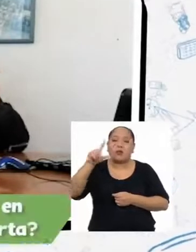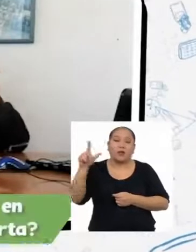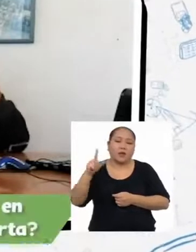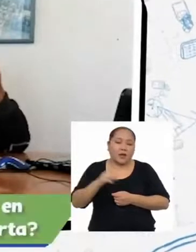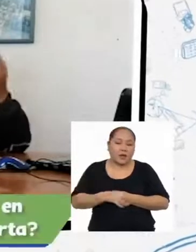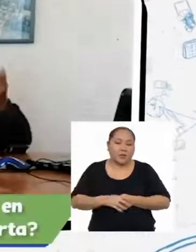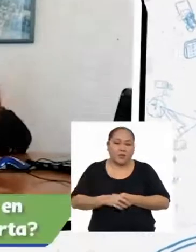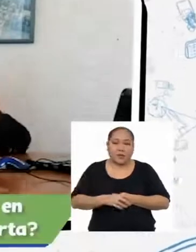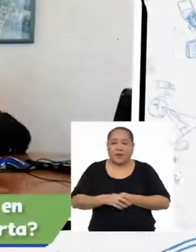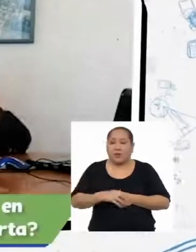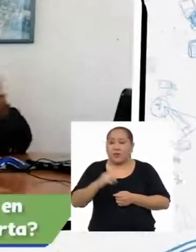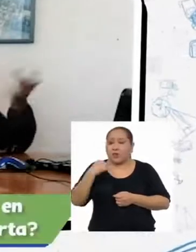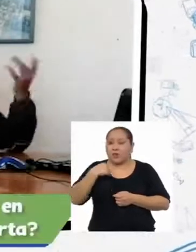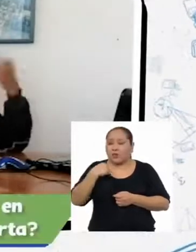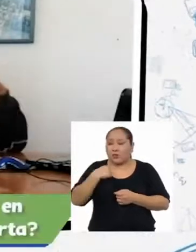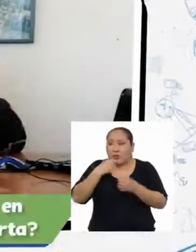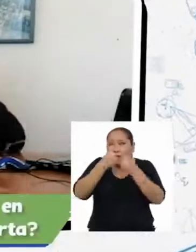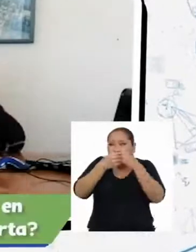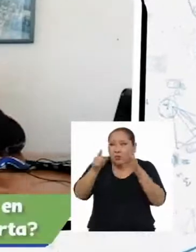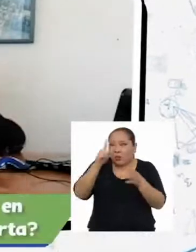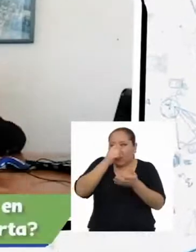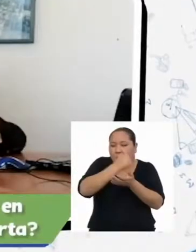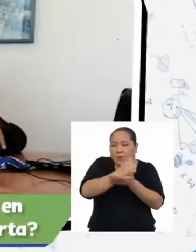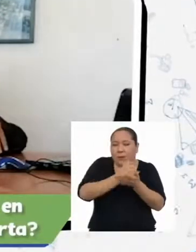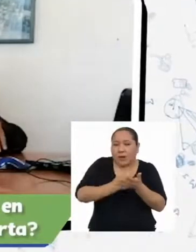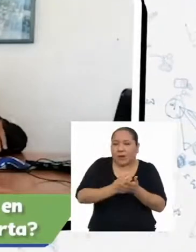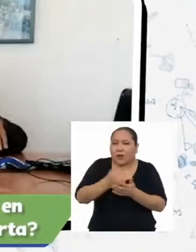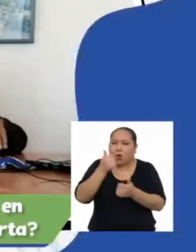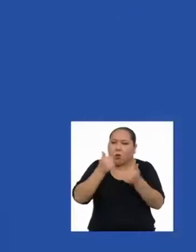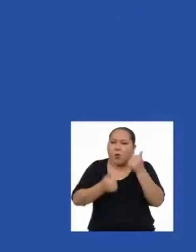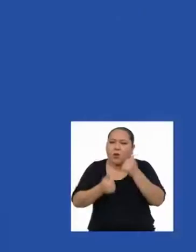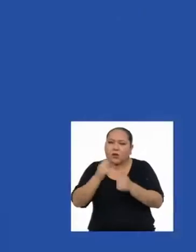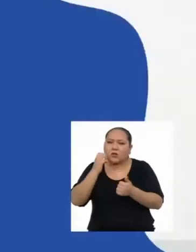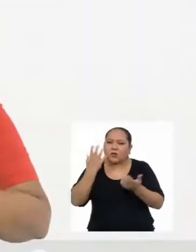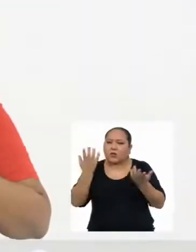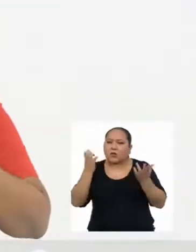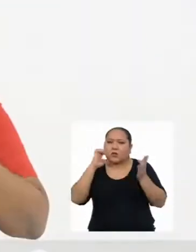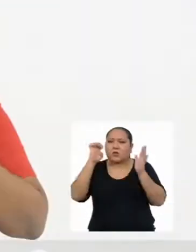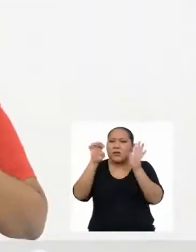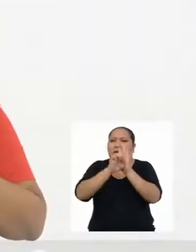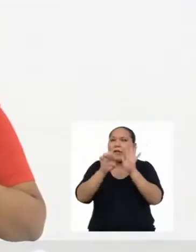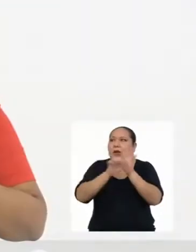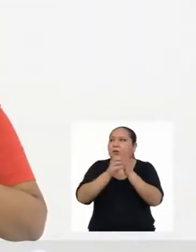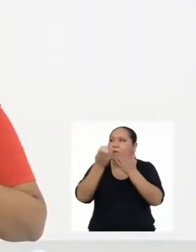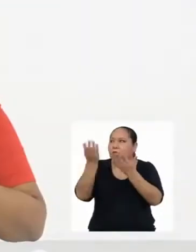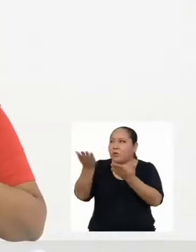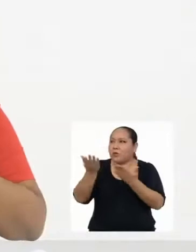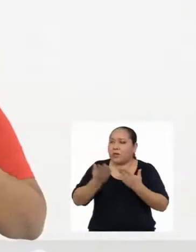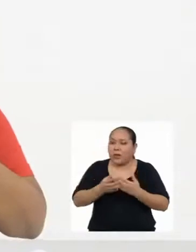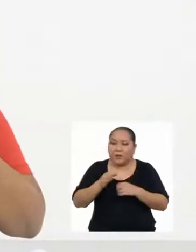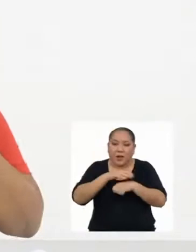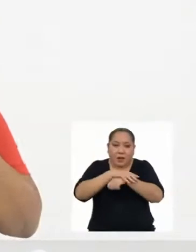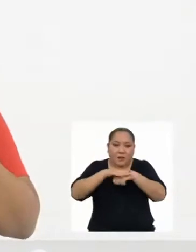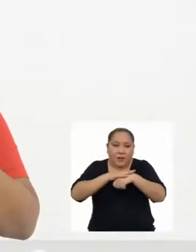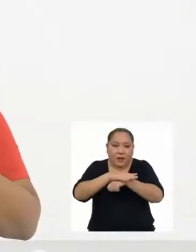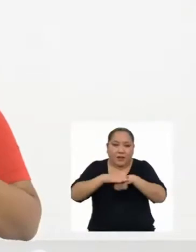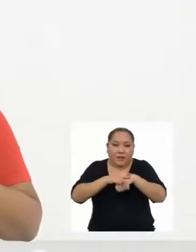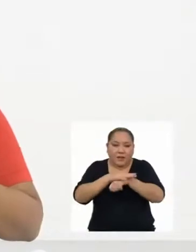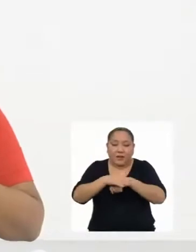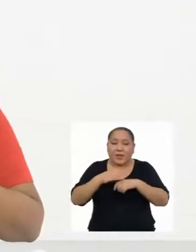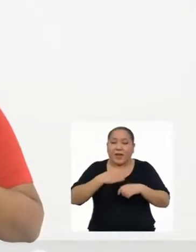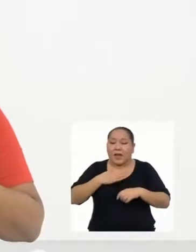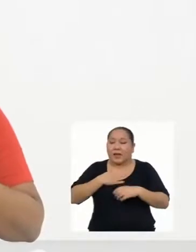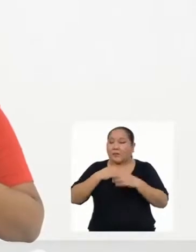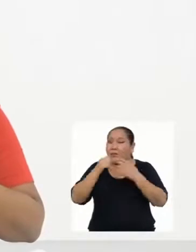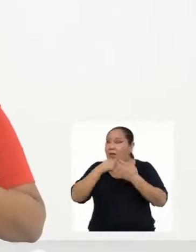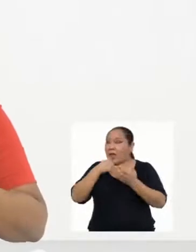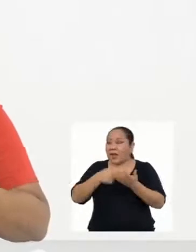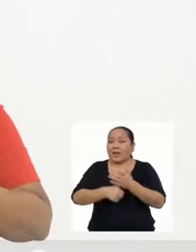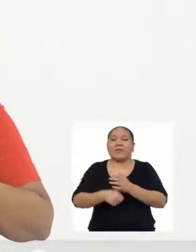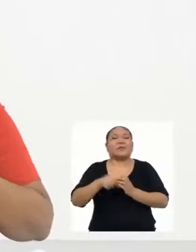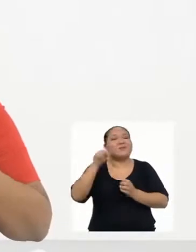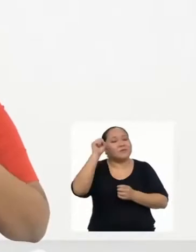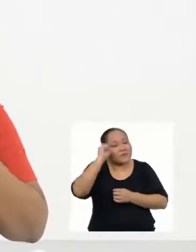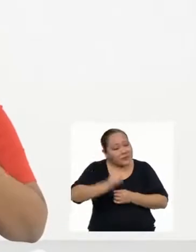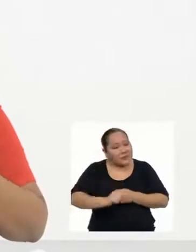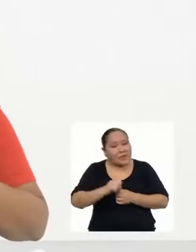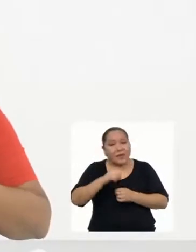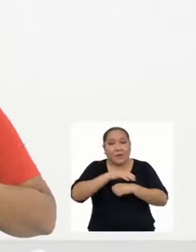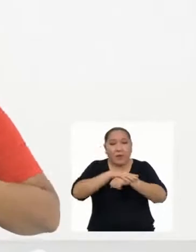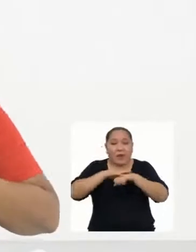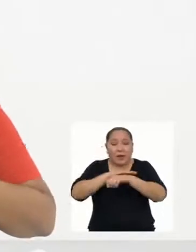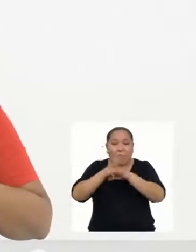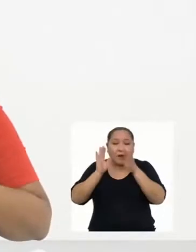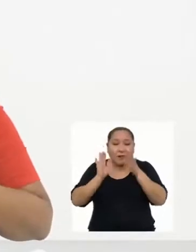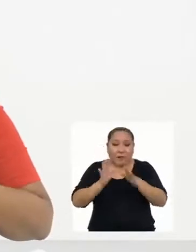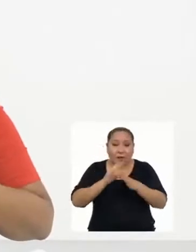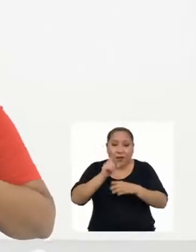qué aspectos debo tener en cuenta para planificar mi carta? Por supuesto, para planificar tu carta es